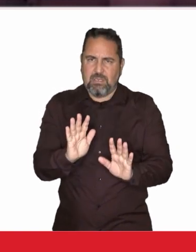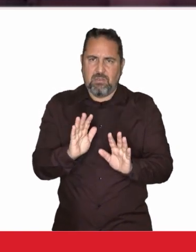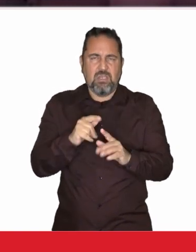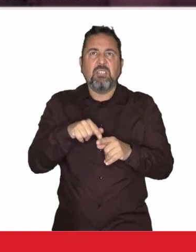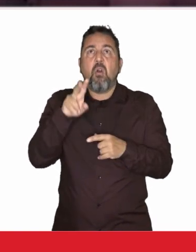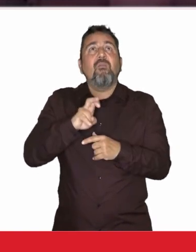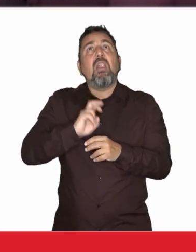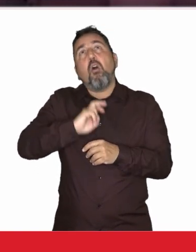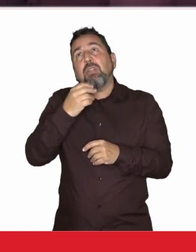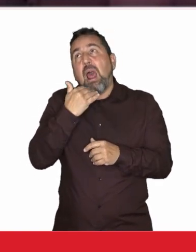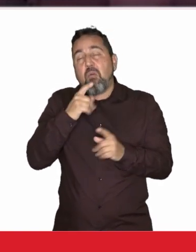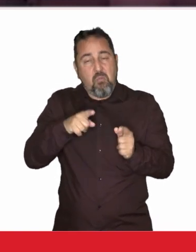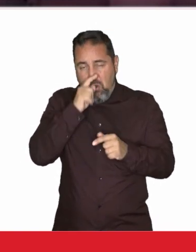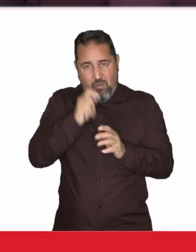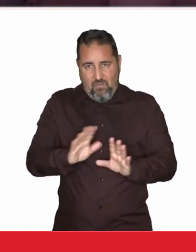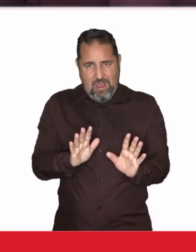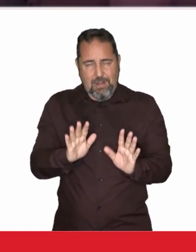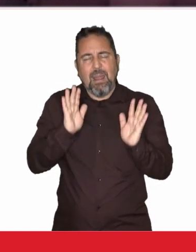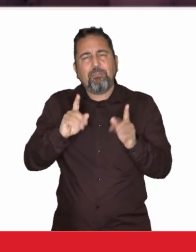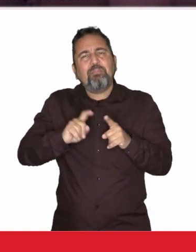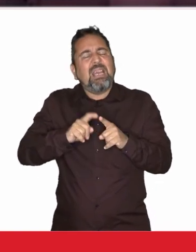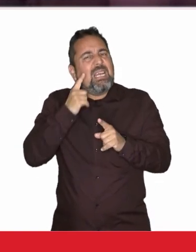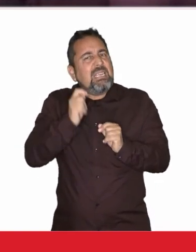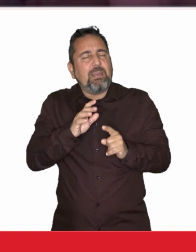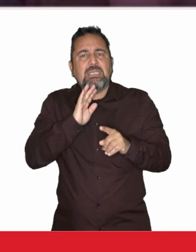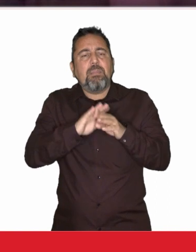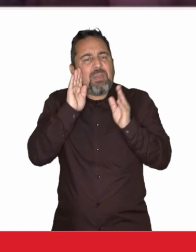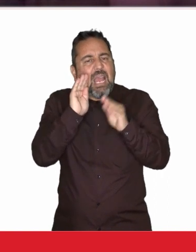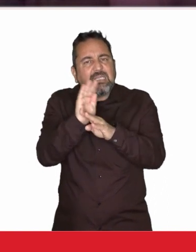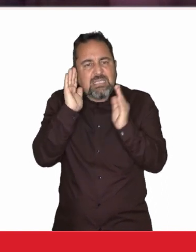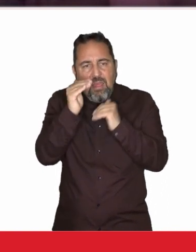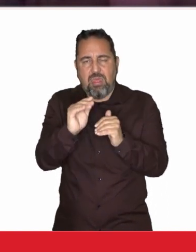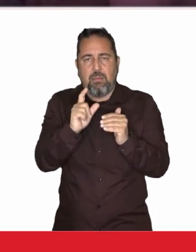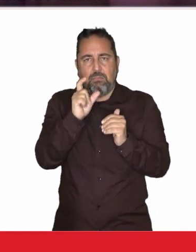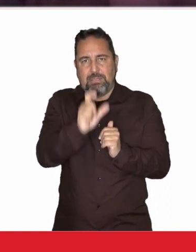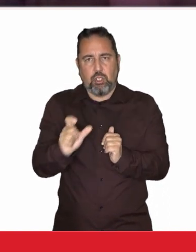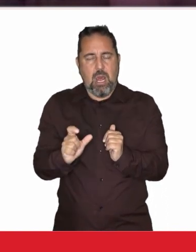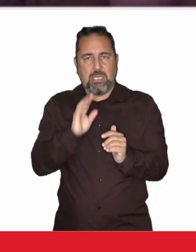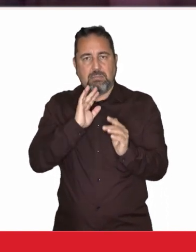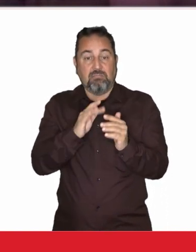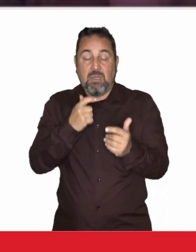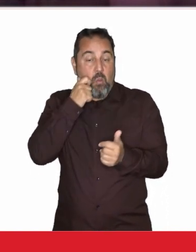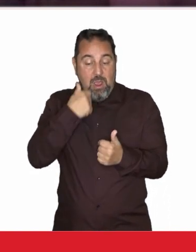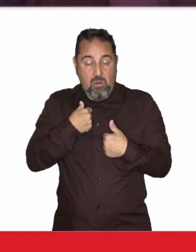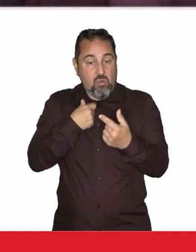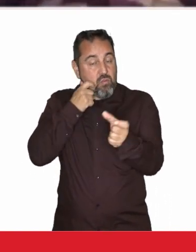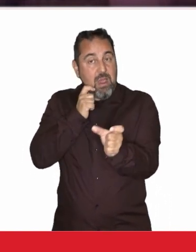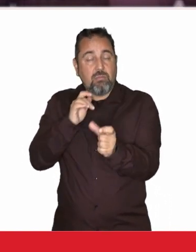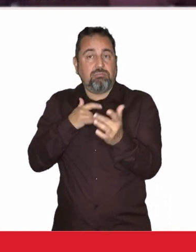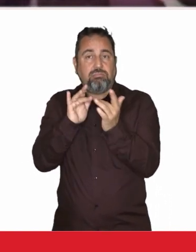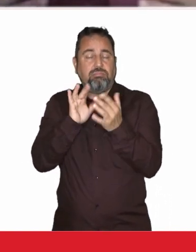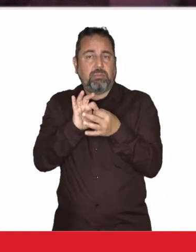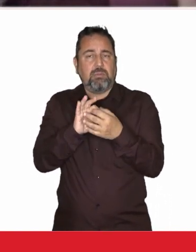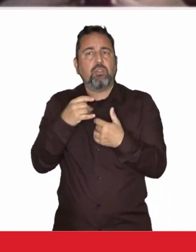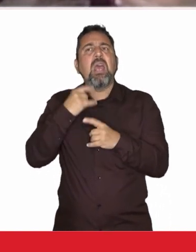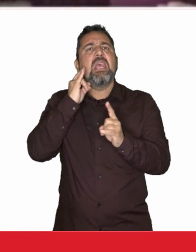No tiene ninguna otra utilidad, ¿vale? Ahora, las típicas son asistencia personal, en la que hay una interacción humana, ¿vale? Es decir, lo que os